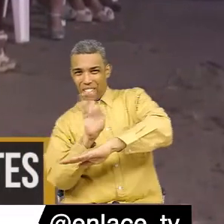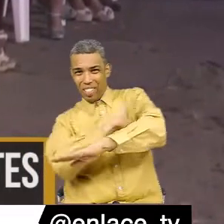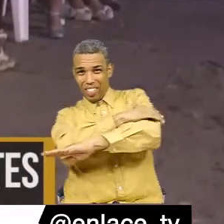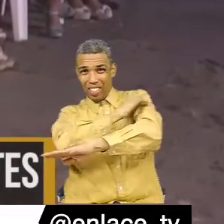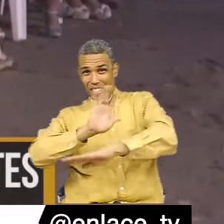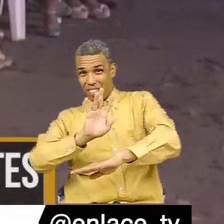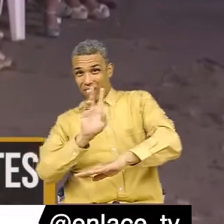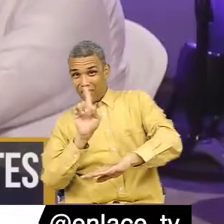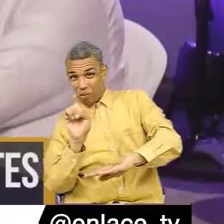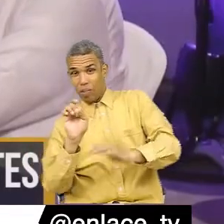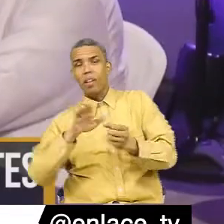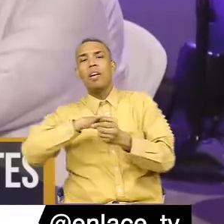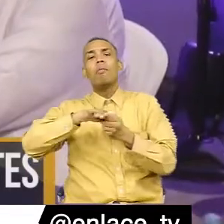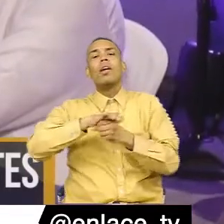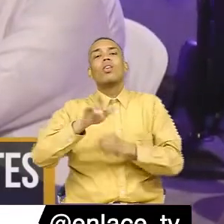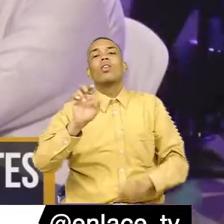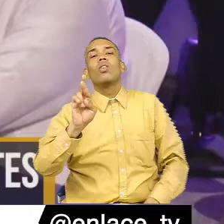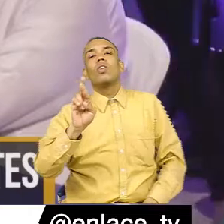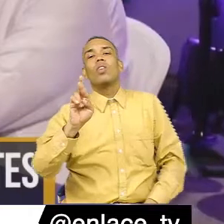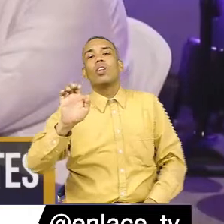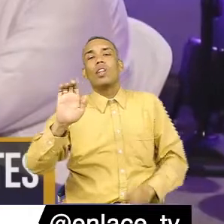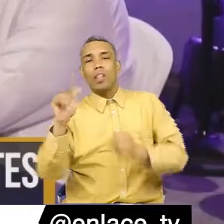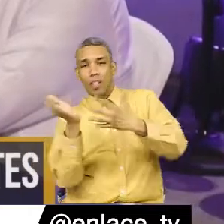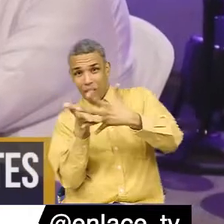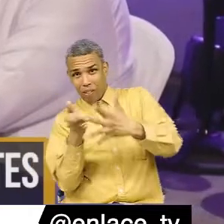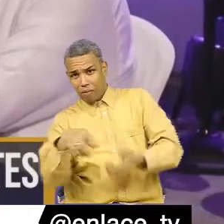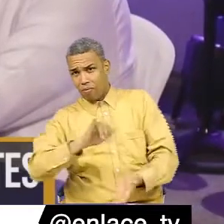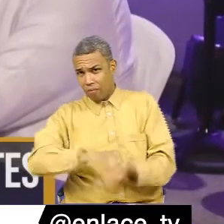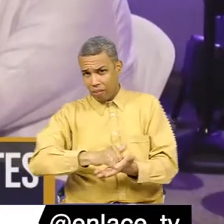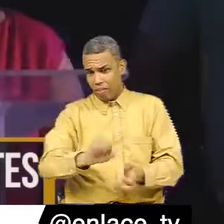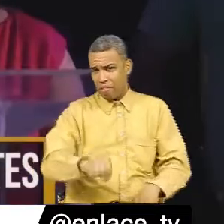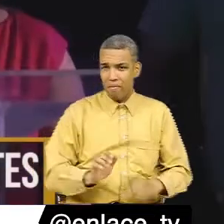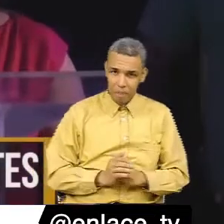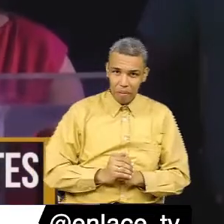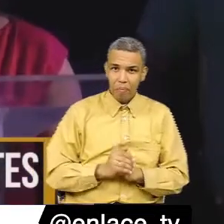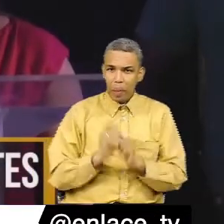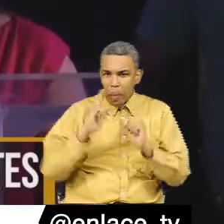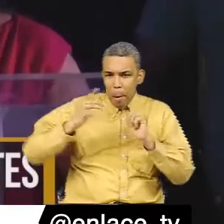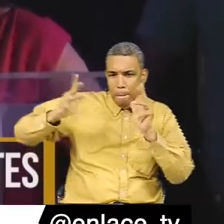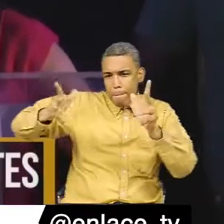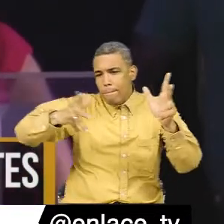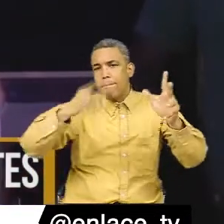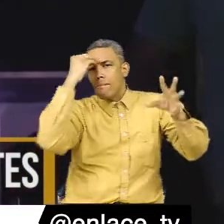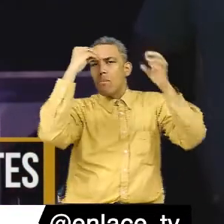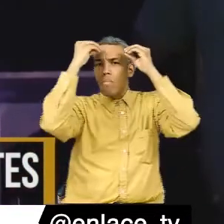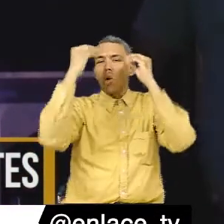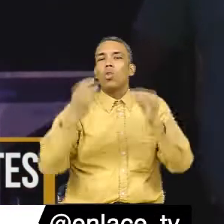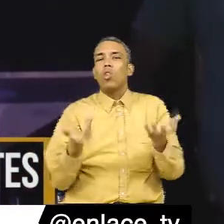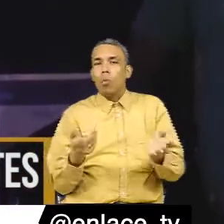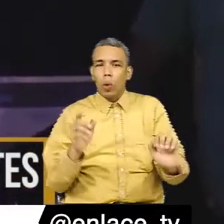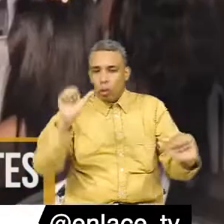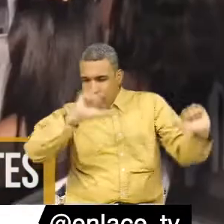estaremos haciendo el lanzamiento, una vez más, de la maestría en enseñanza de las ciencias. La decana de la Universidad